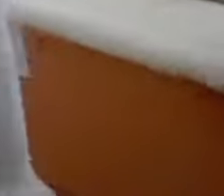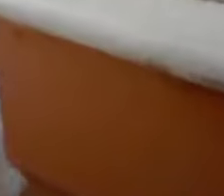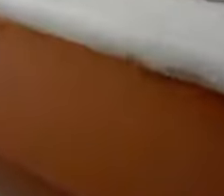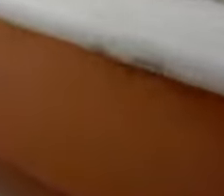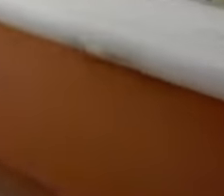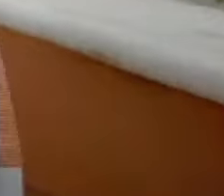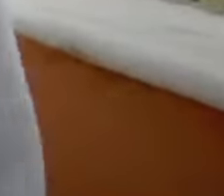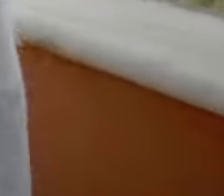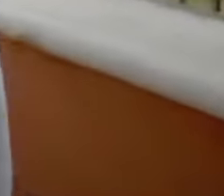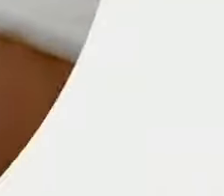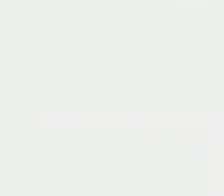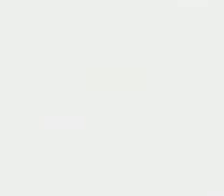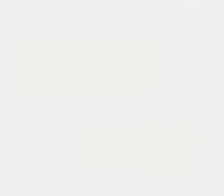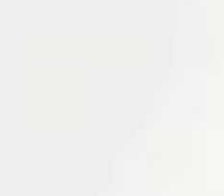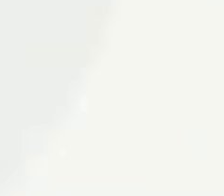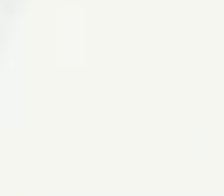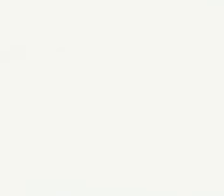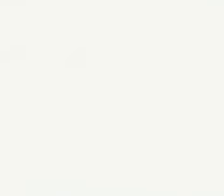cuento.